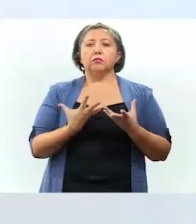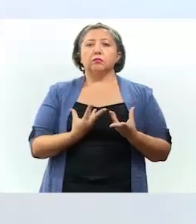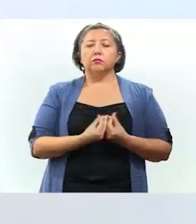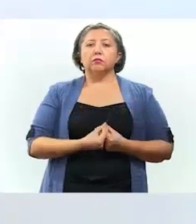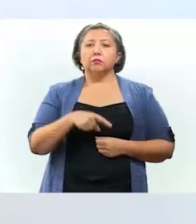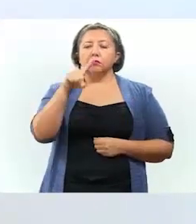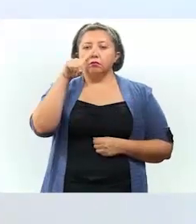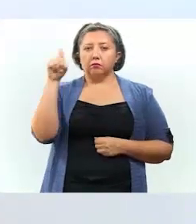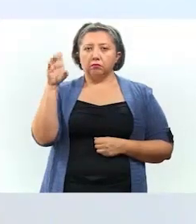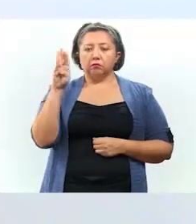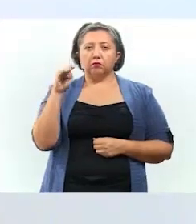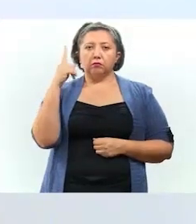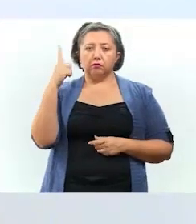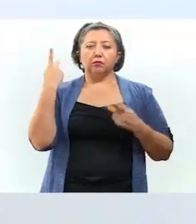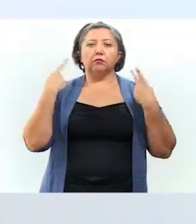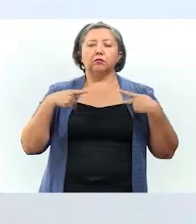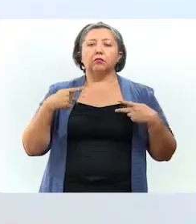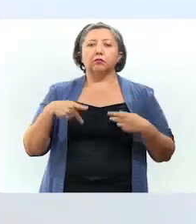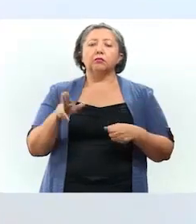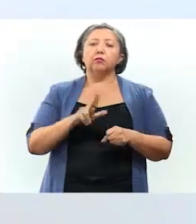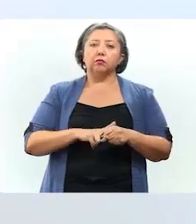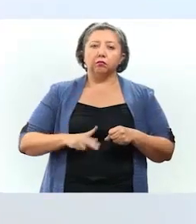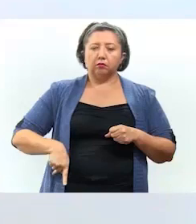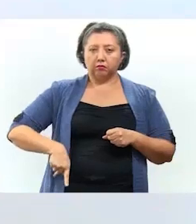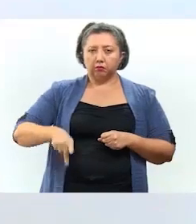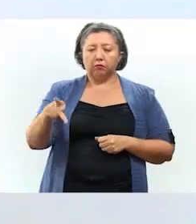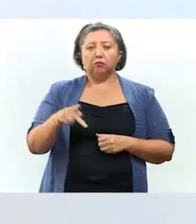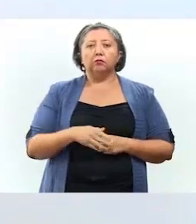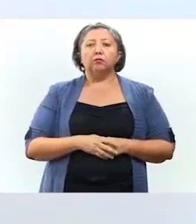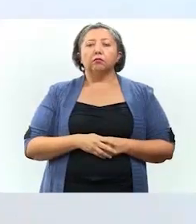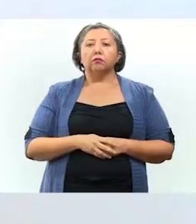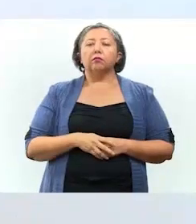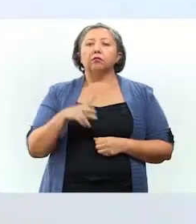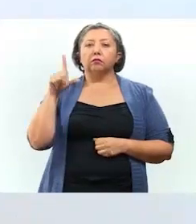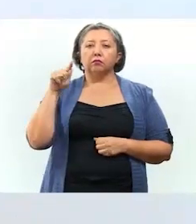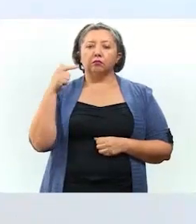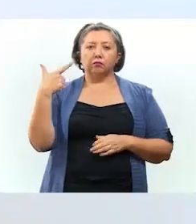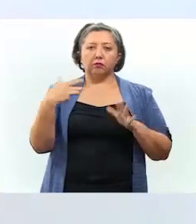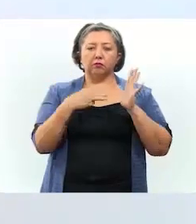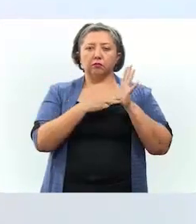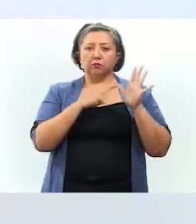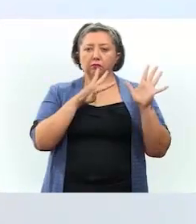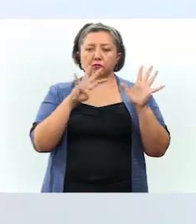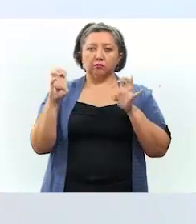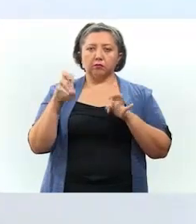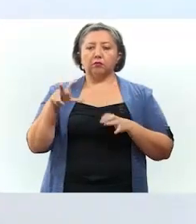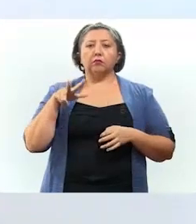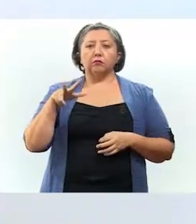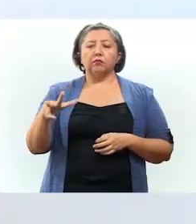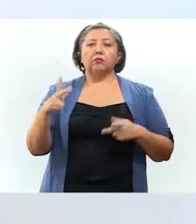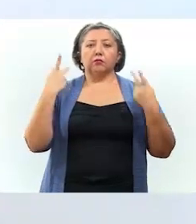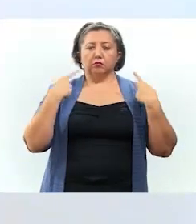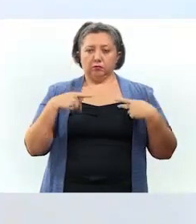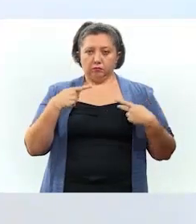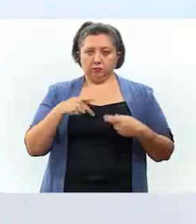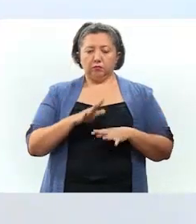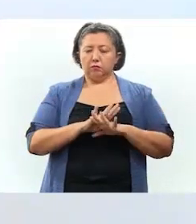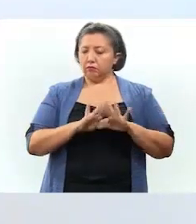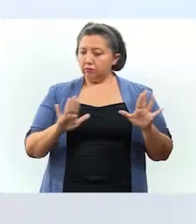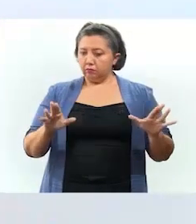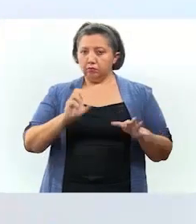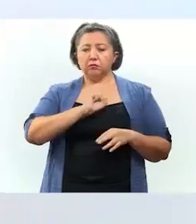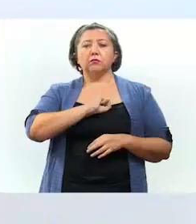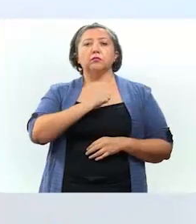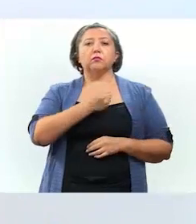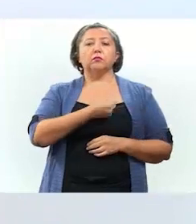tenemos 191 pacientes en hospitales públicos, 77 mil 918 pacientes ya se